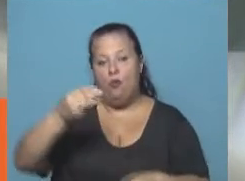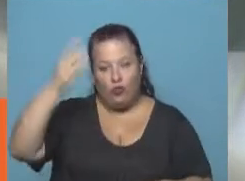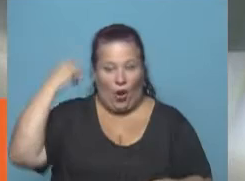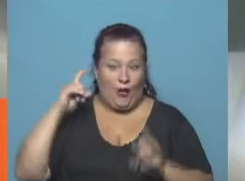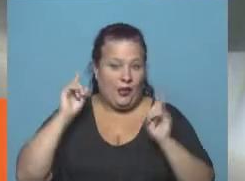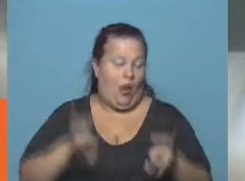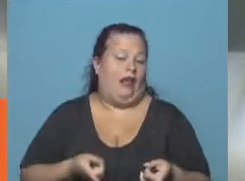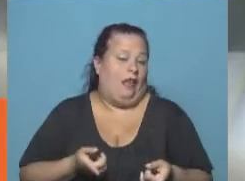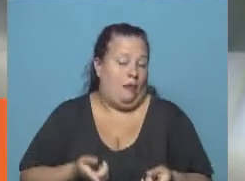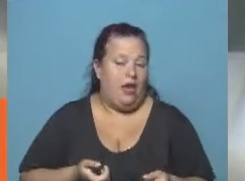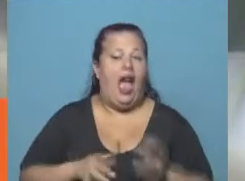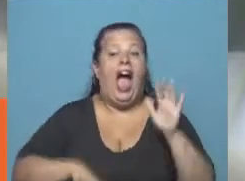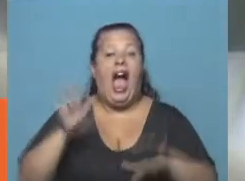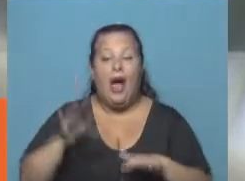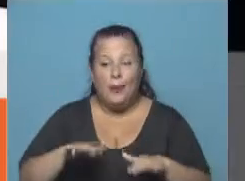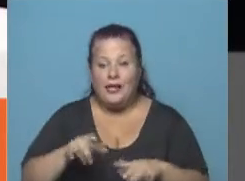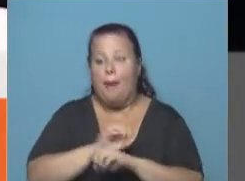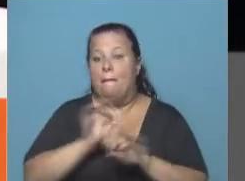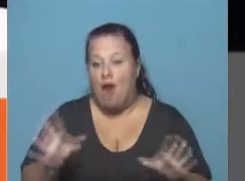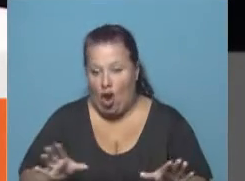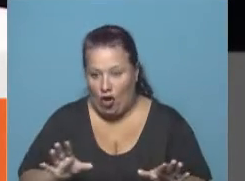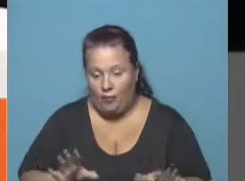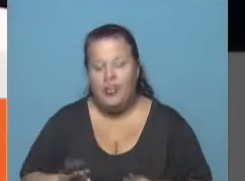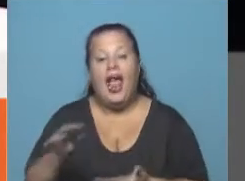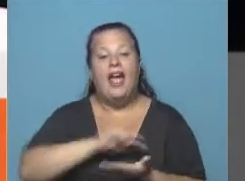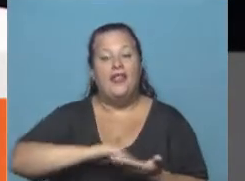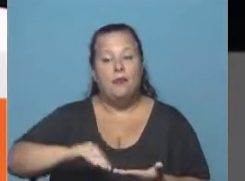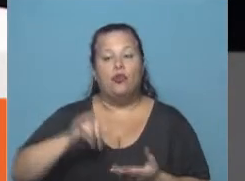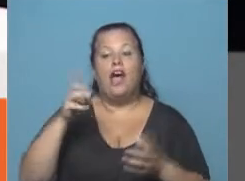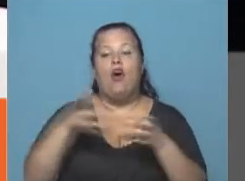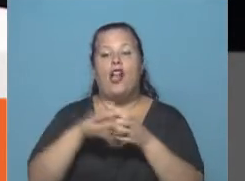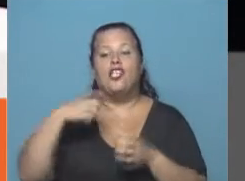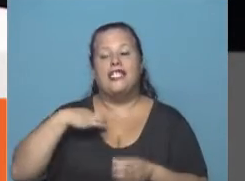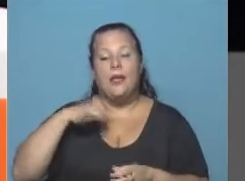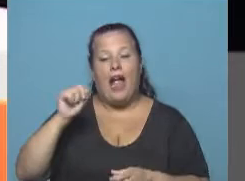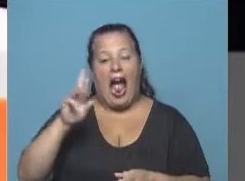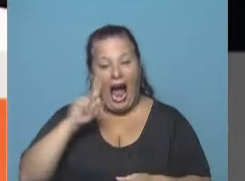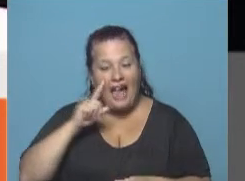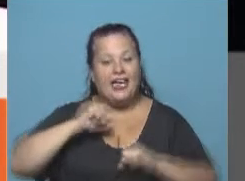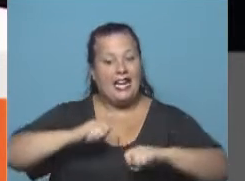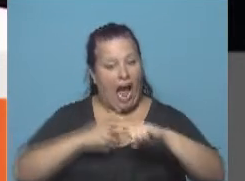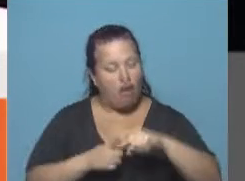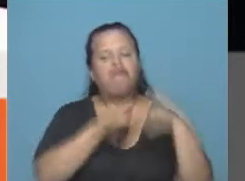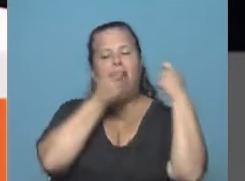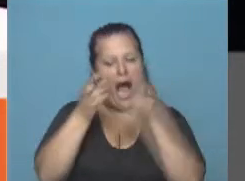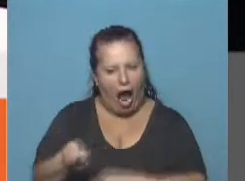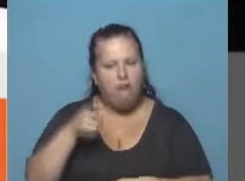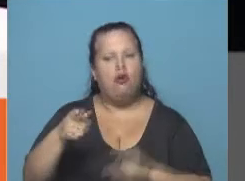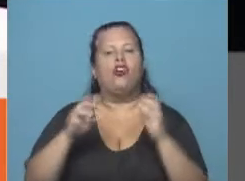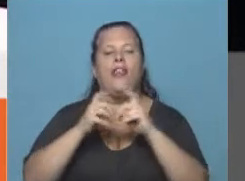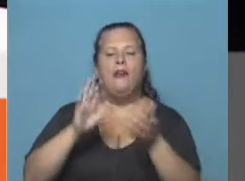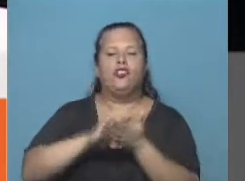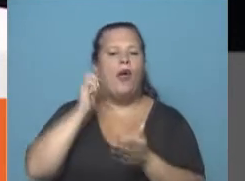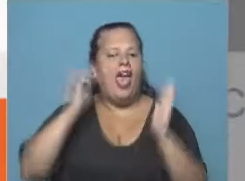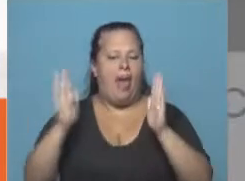veces más a veces se ha grabado la diputada de la coalición cívica ari elisa carrió apoyó el debate sobre la